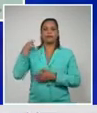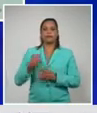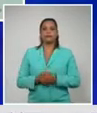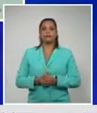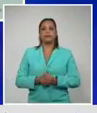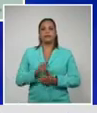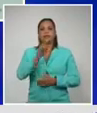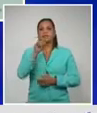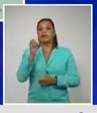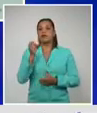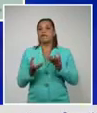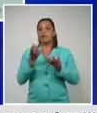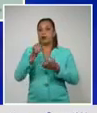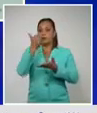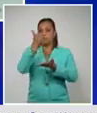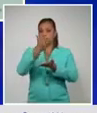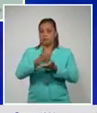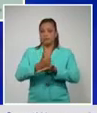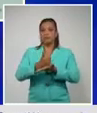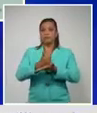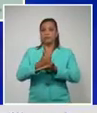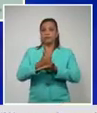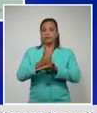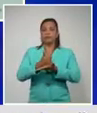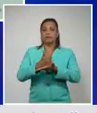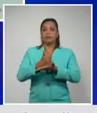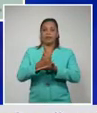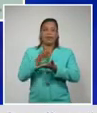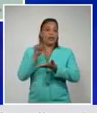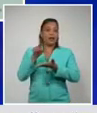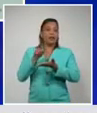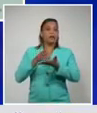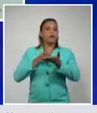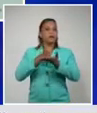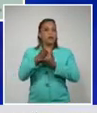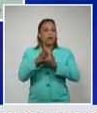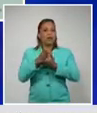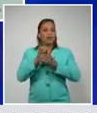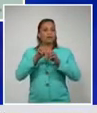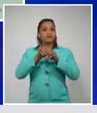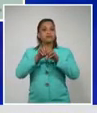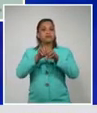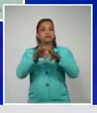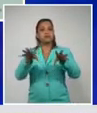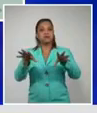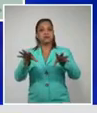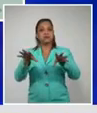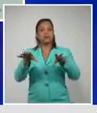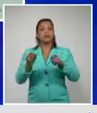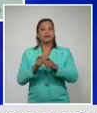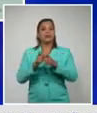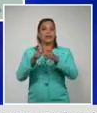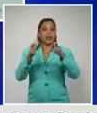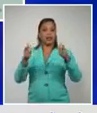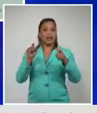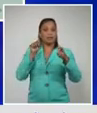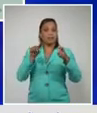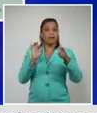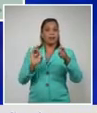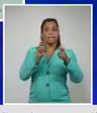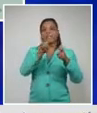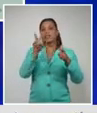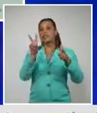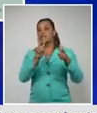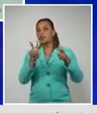Cienfuegos, municipio cabecera, que además es donde ha mantenido una transmisión más importante con 22